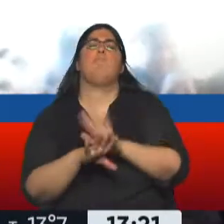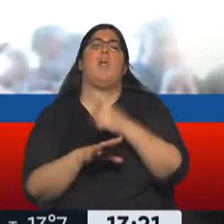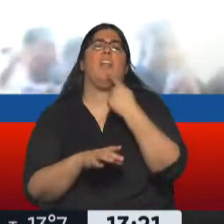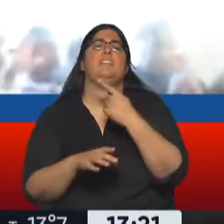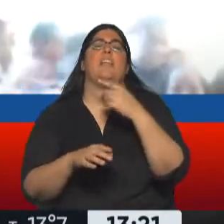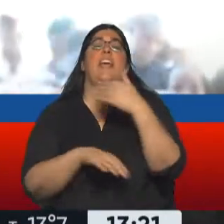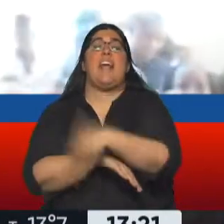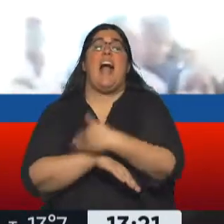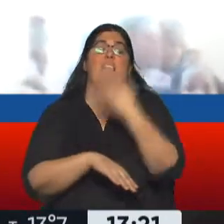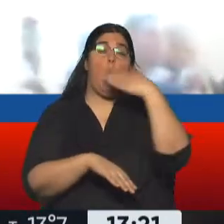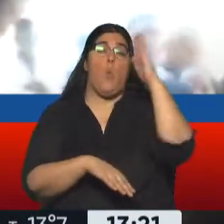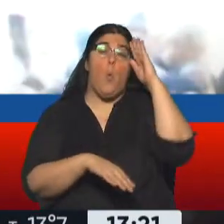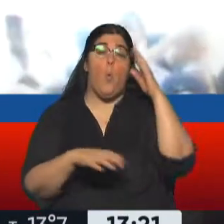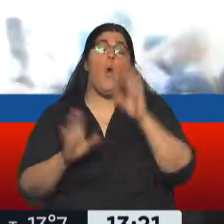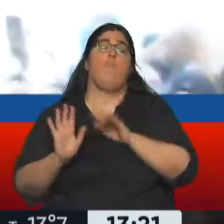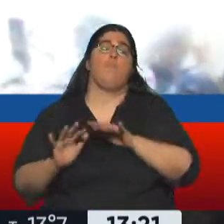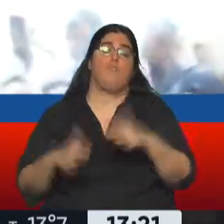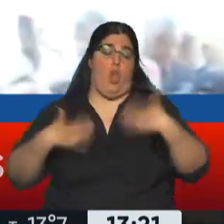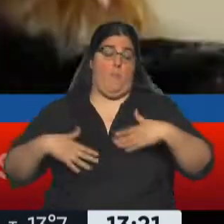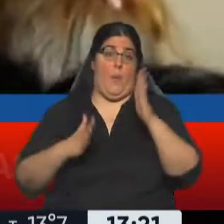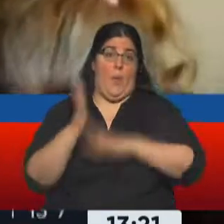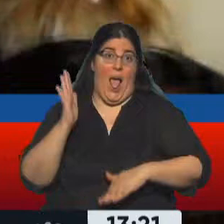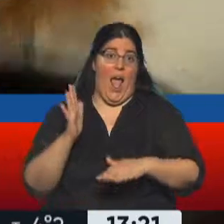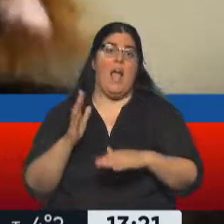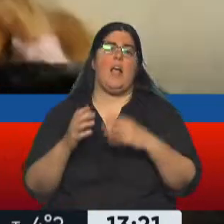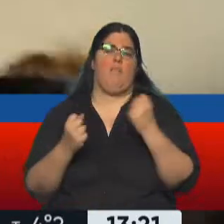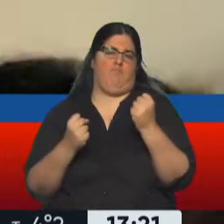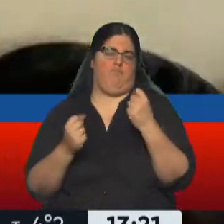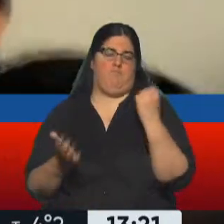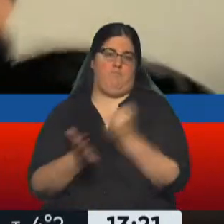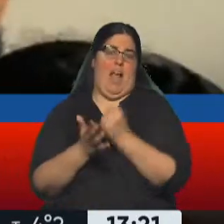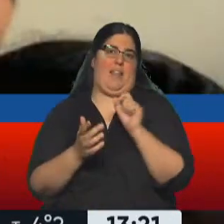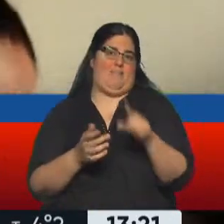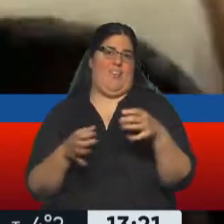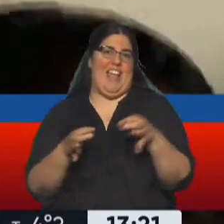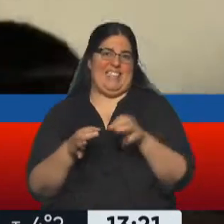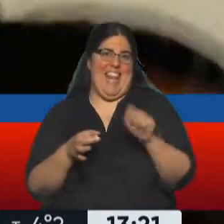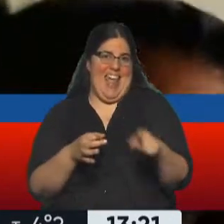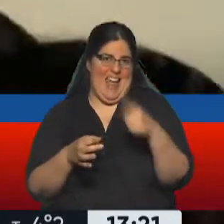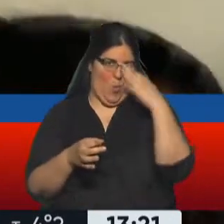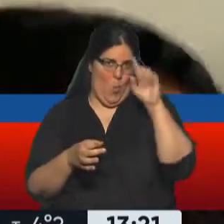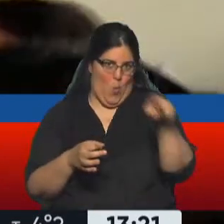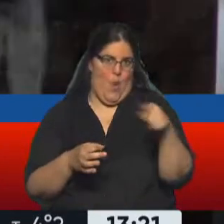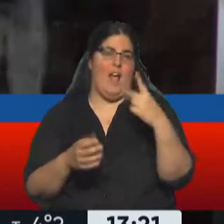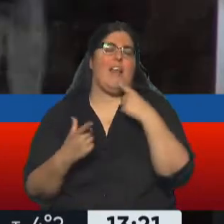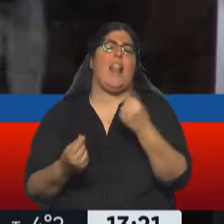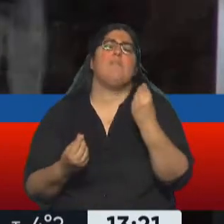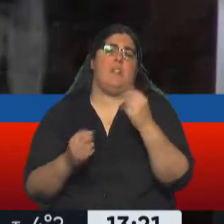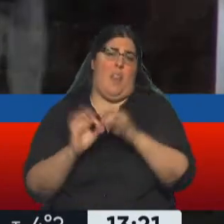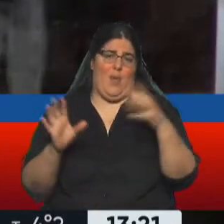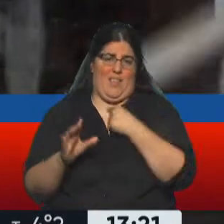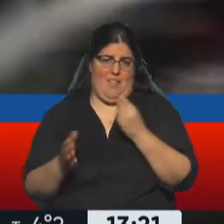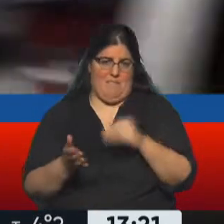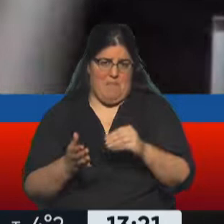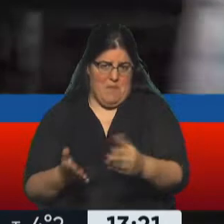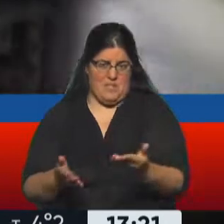principales ciudades cubanas con un atuendo blanco, un tono muy emblemático para los isleños en reclamo de más libertades. Pero